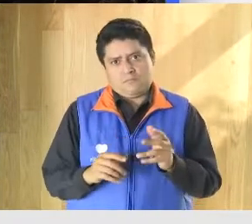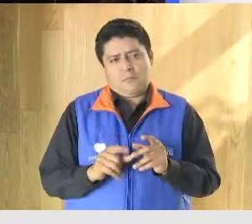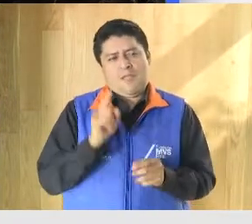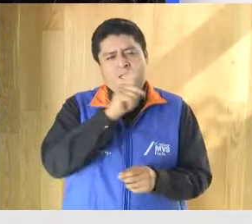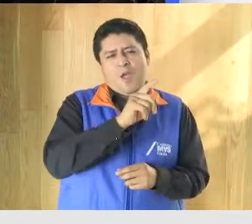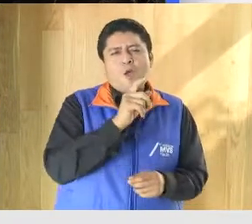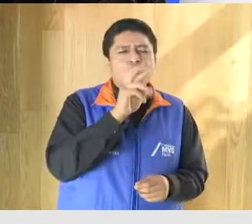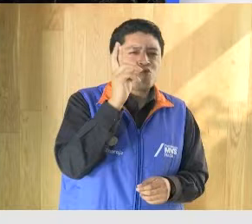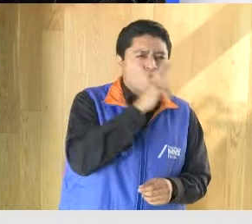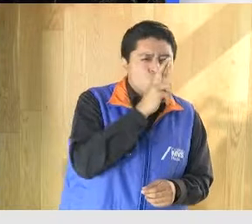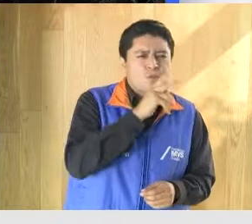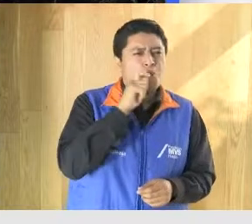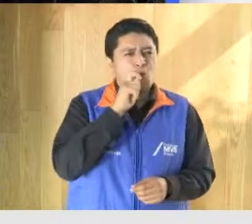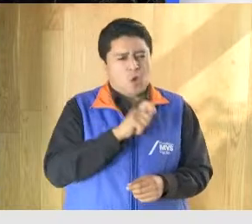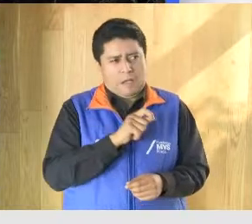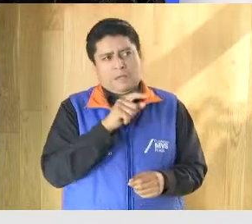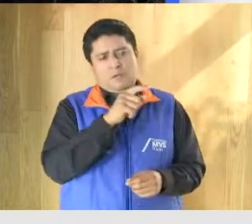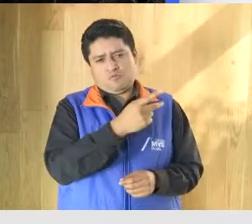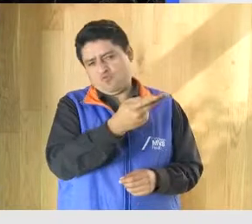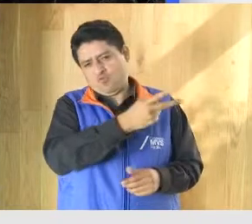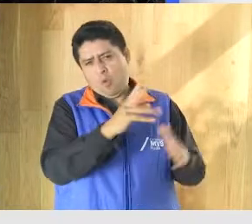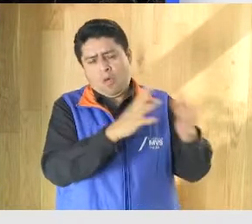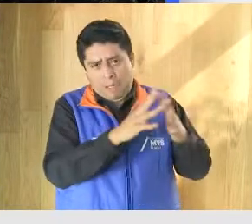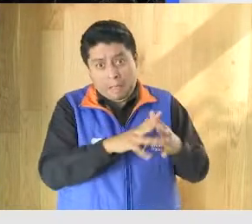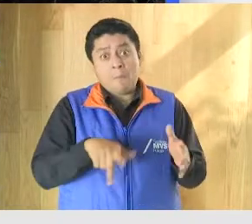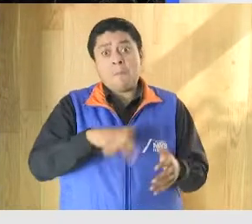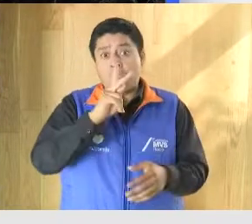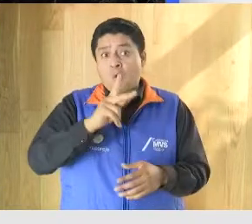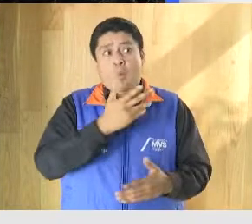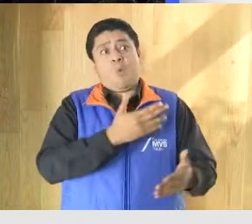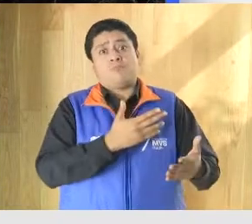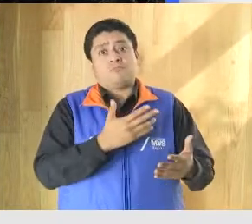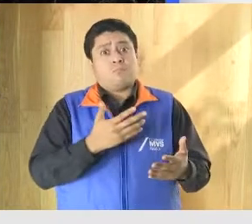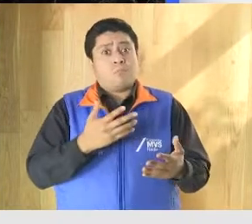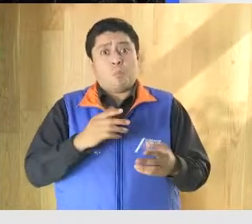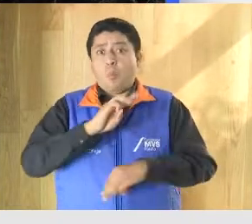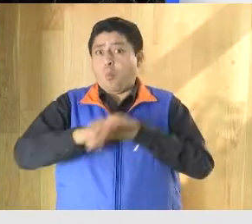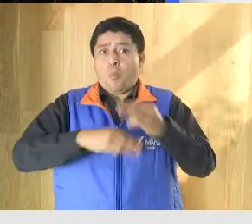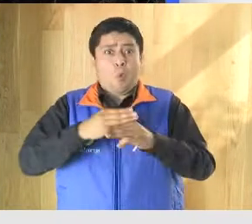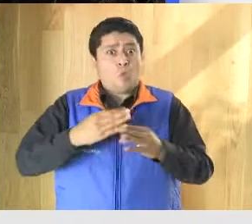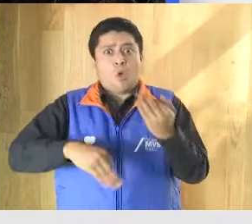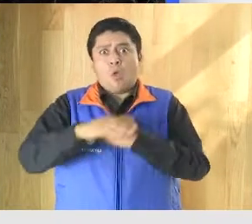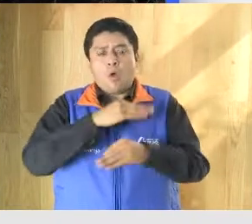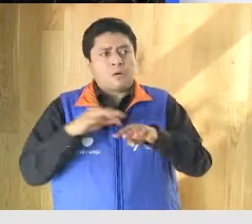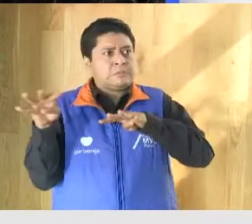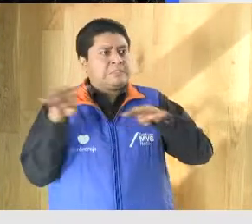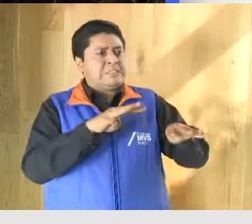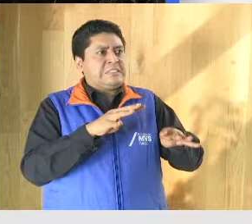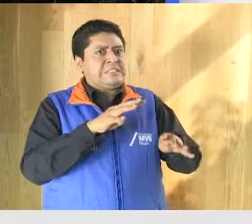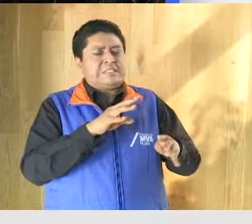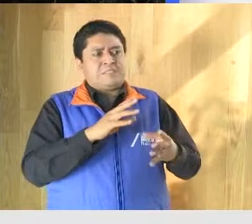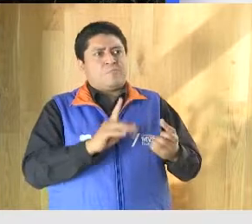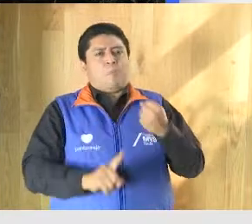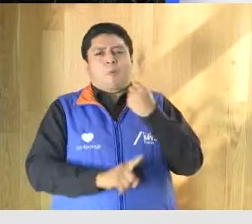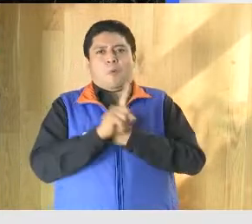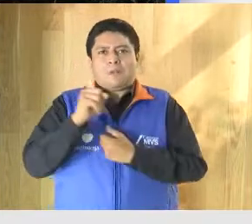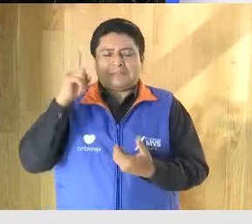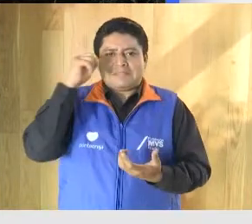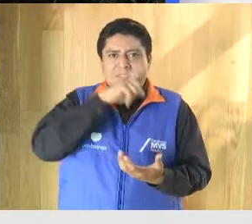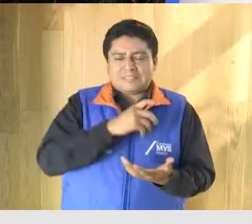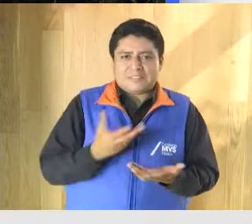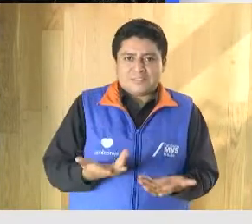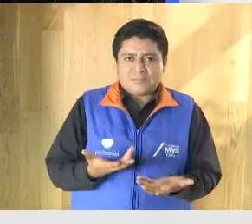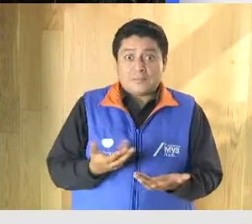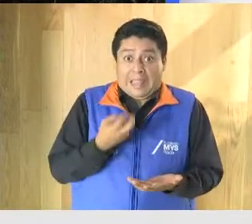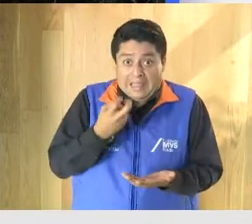pues todo eso, esa vulnerabilidad sistémica hace además que la sostenibilidad